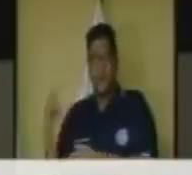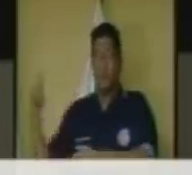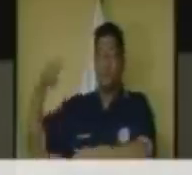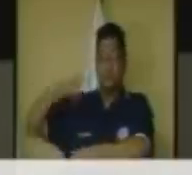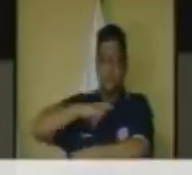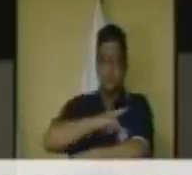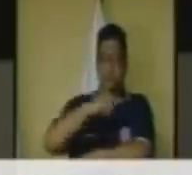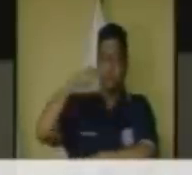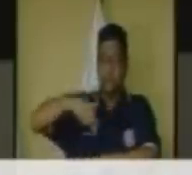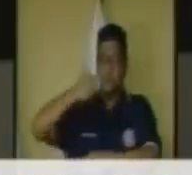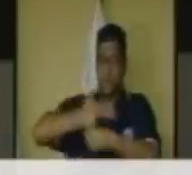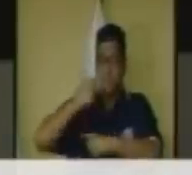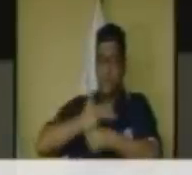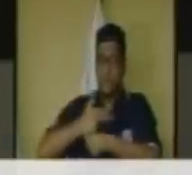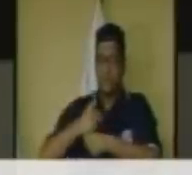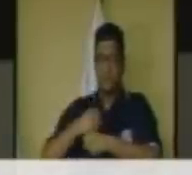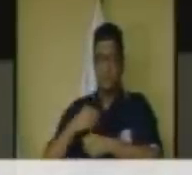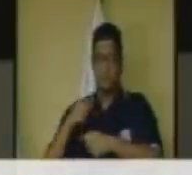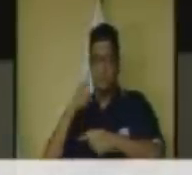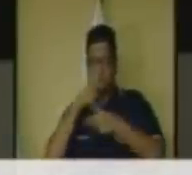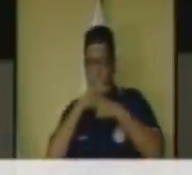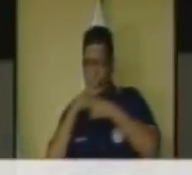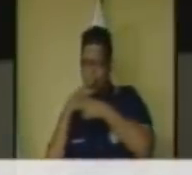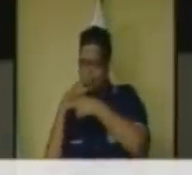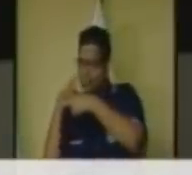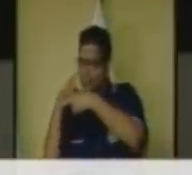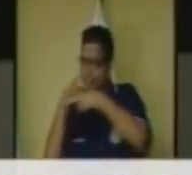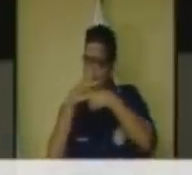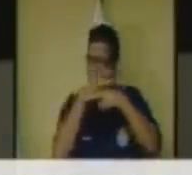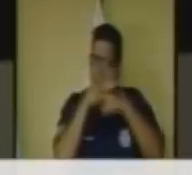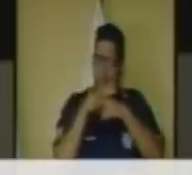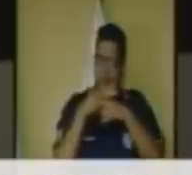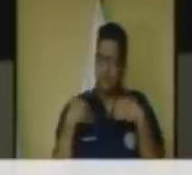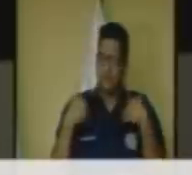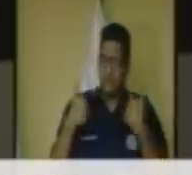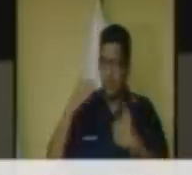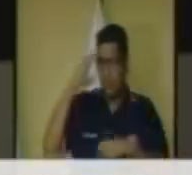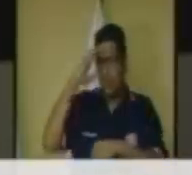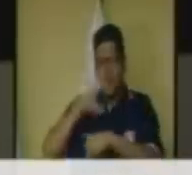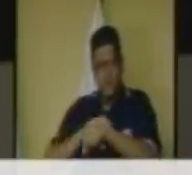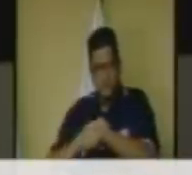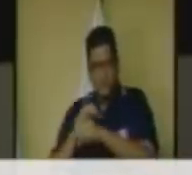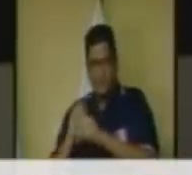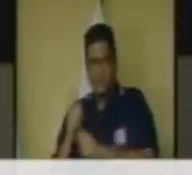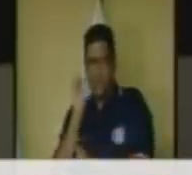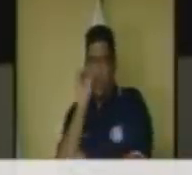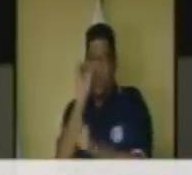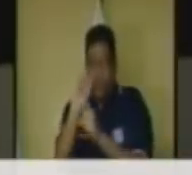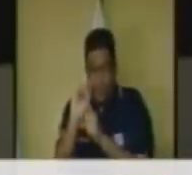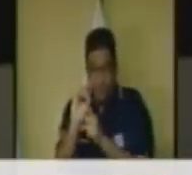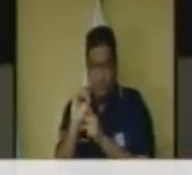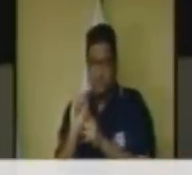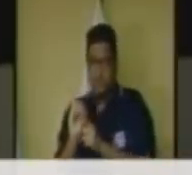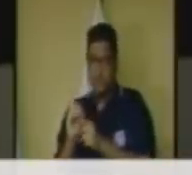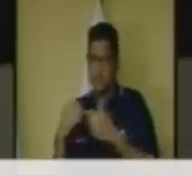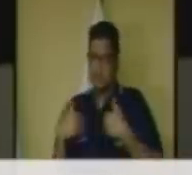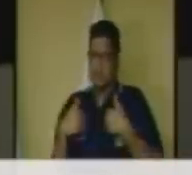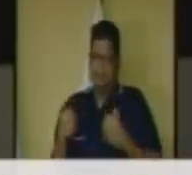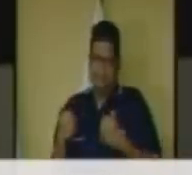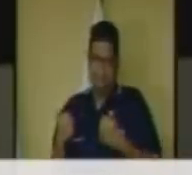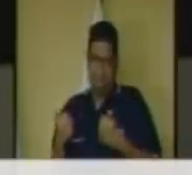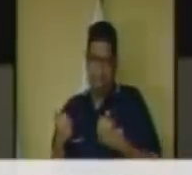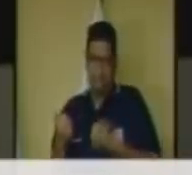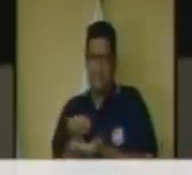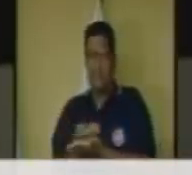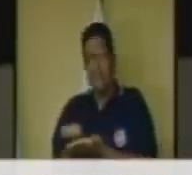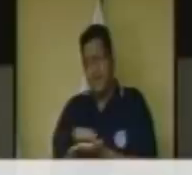está siendo pasando todos los filtros y que lo suplicamos, que entiendan que es por el único bien de Guatemala. La economía sabemos que está